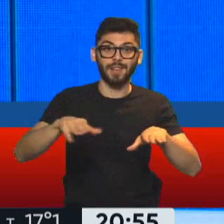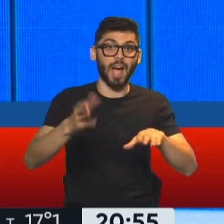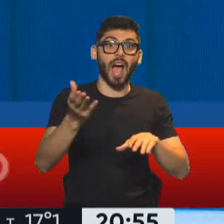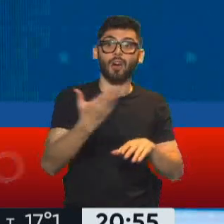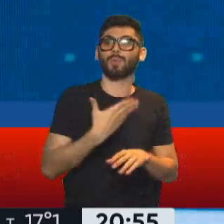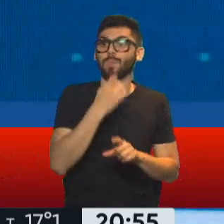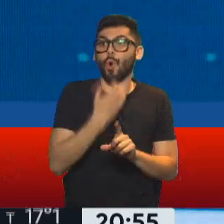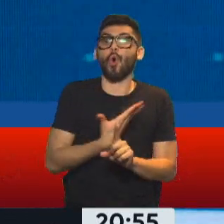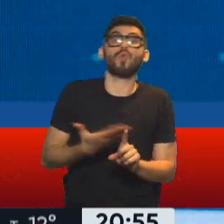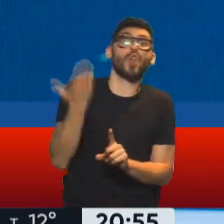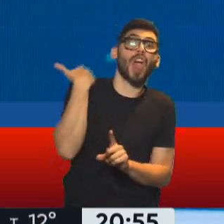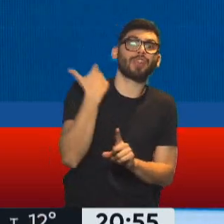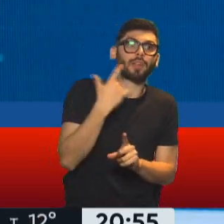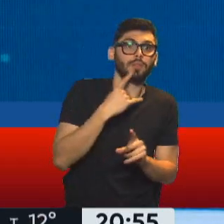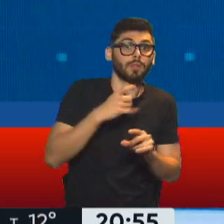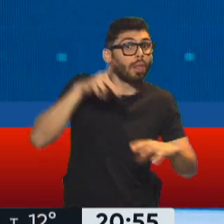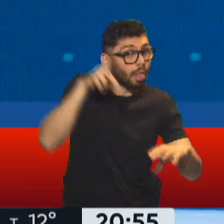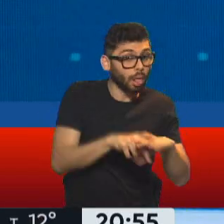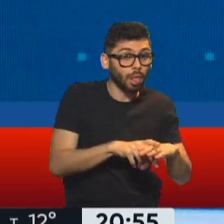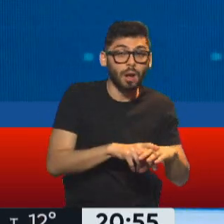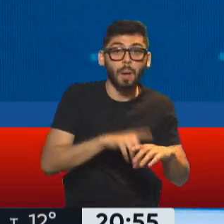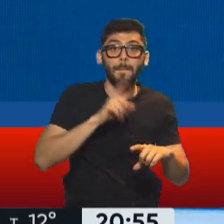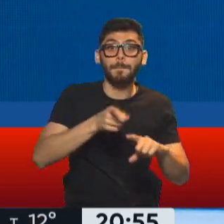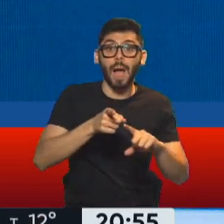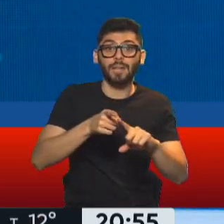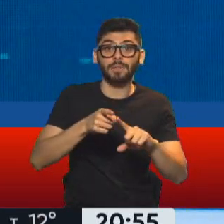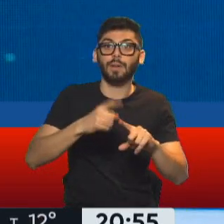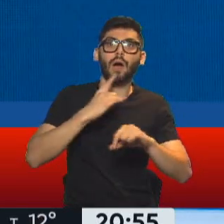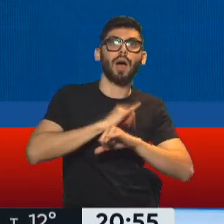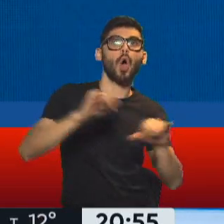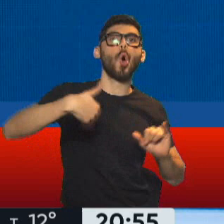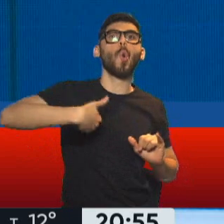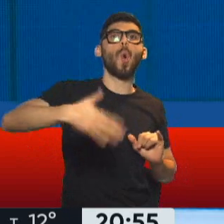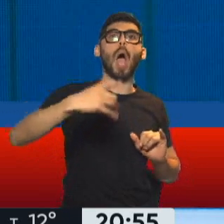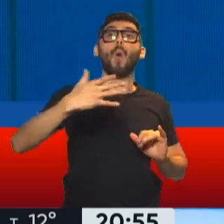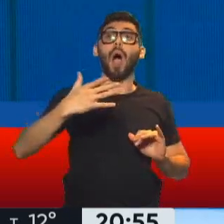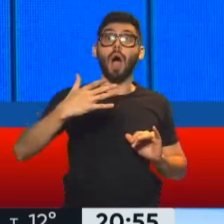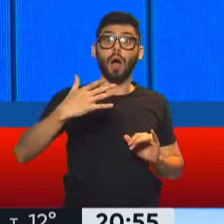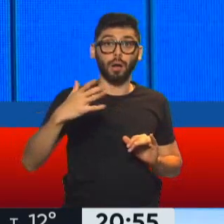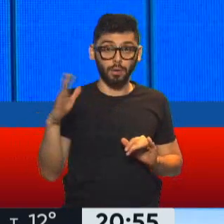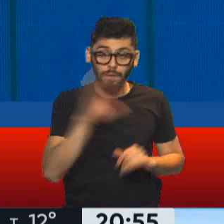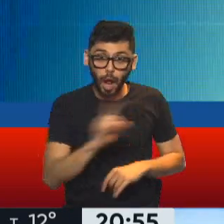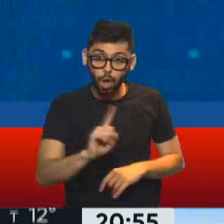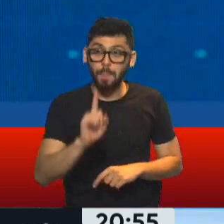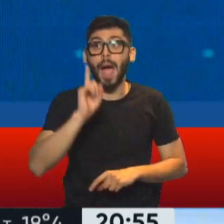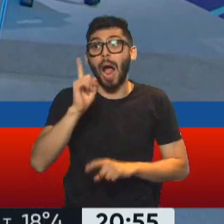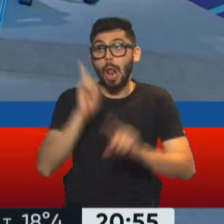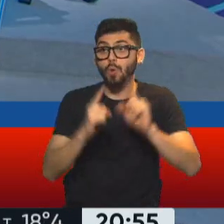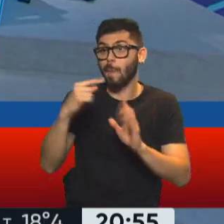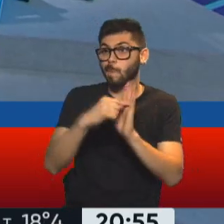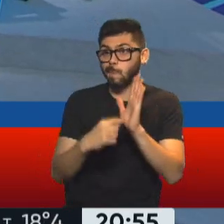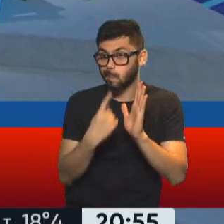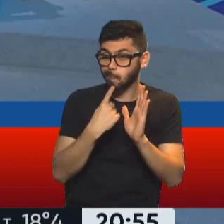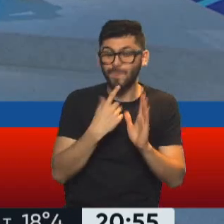anterior gobierno, sino que todo lo que se anunció quedó también ahí en un anuncio, en muchos casos, y en algunos con irregularidades que se investigan.